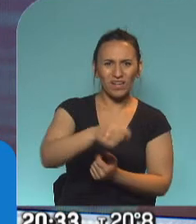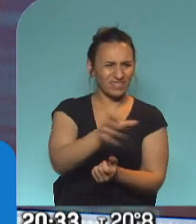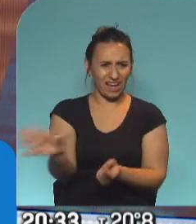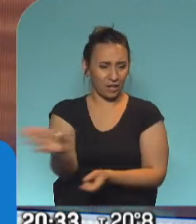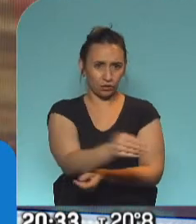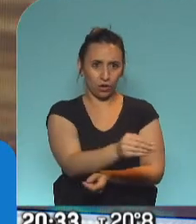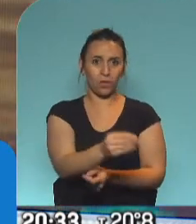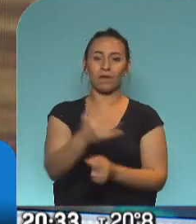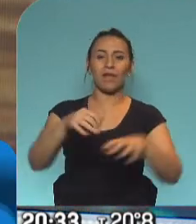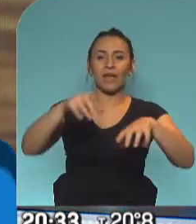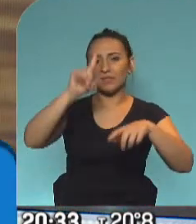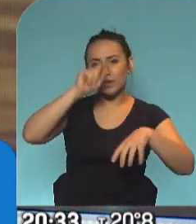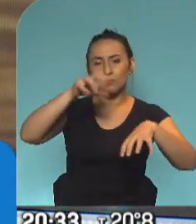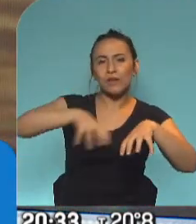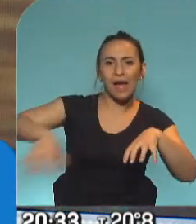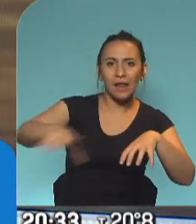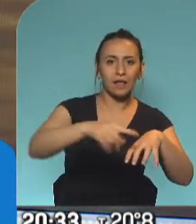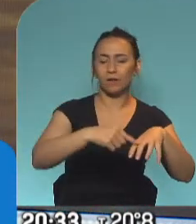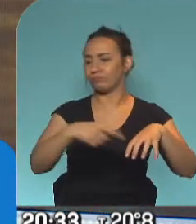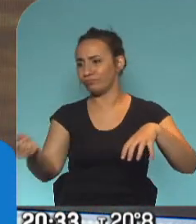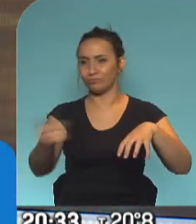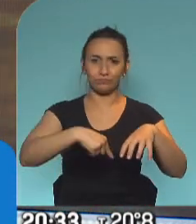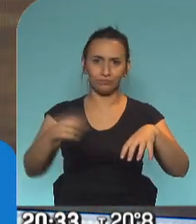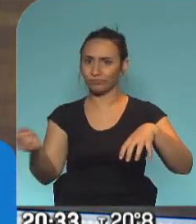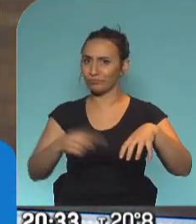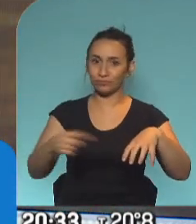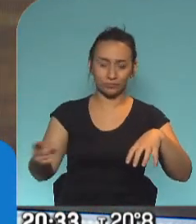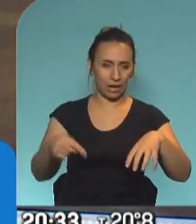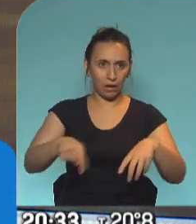de un tribunal a otro y hasta ahora nadie los había cuestionado. Bueno, ahora están todos cuestionados. Sí.